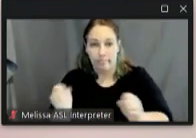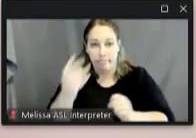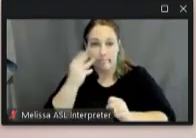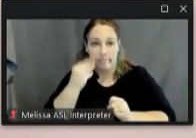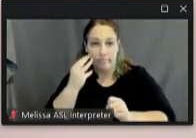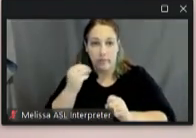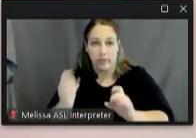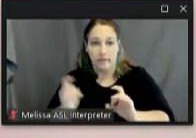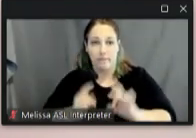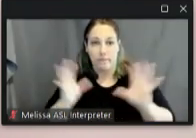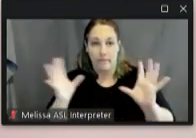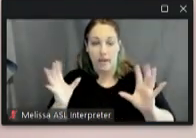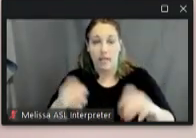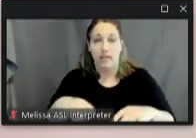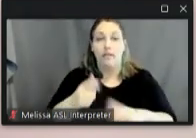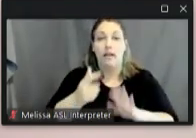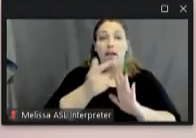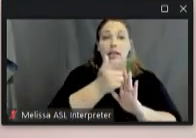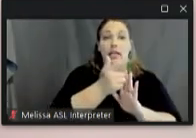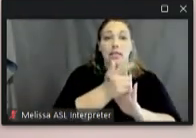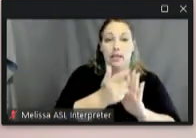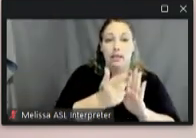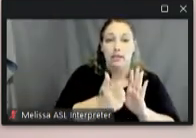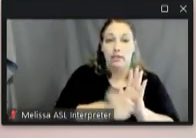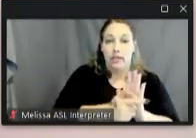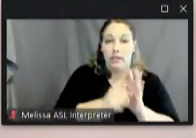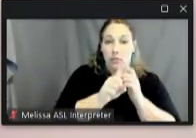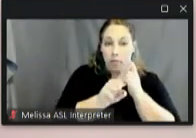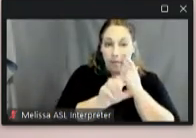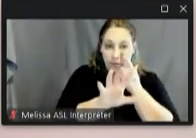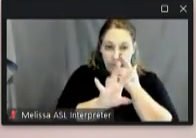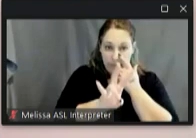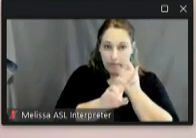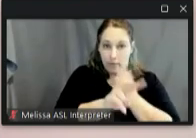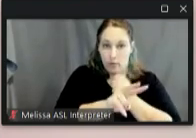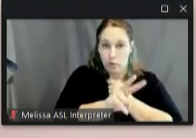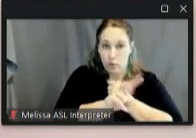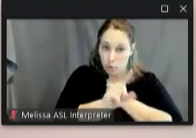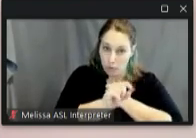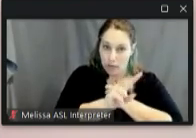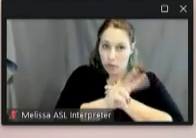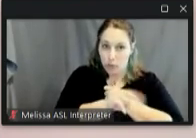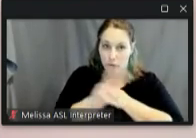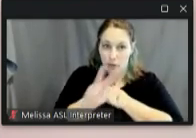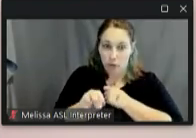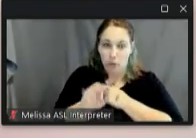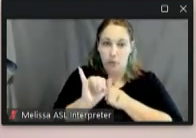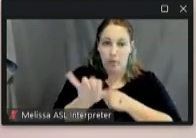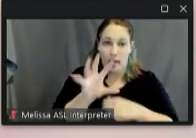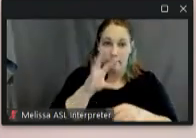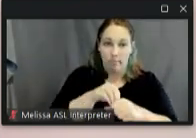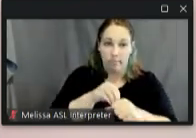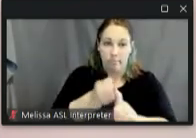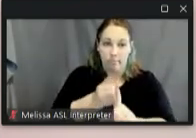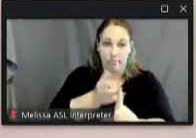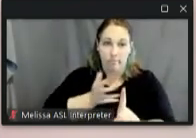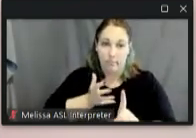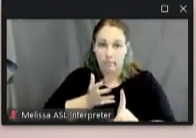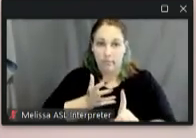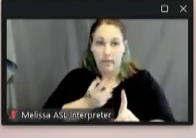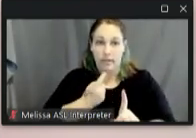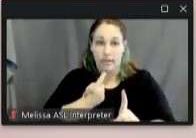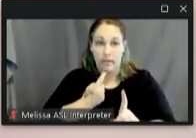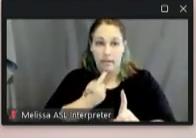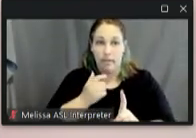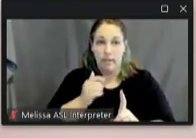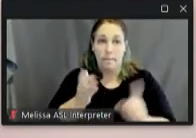157-2022, honorables comisionados, contentivo de las disposiciones generales del presupuesto 2023, se prevé en el capítulo quinto,